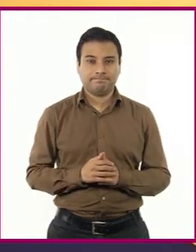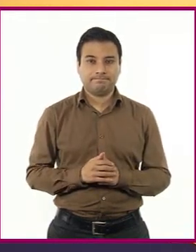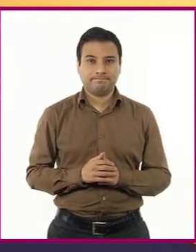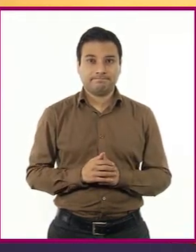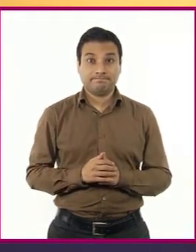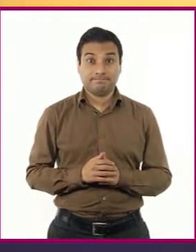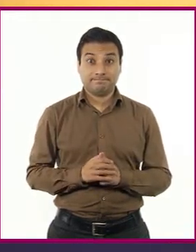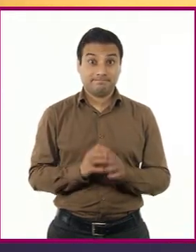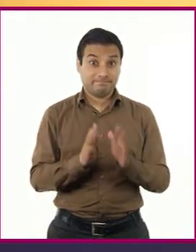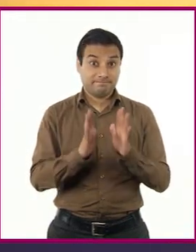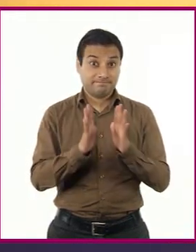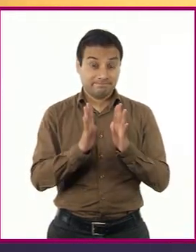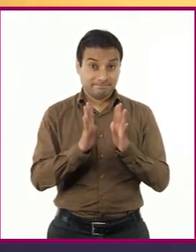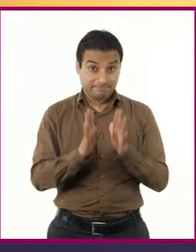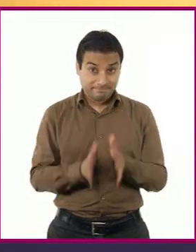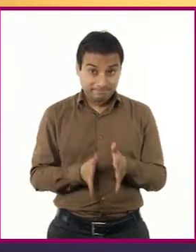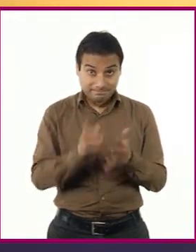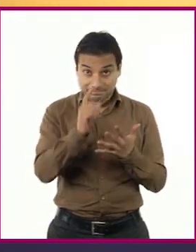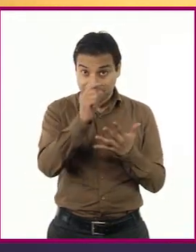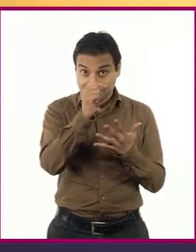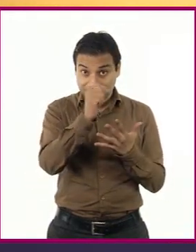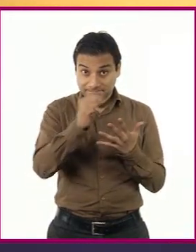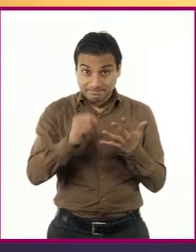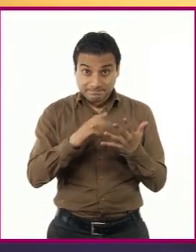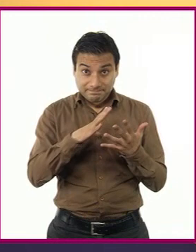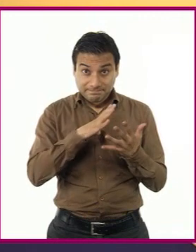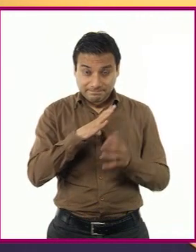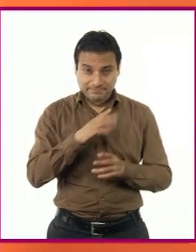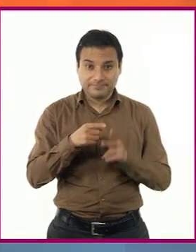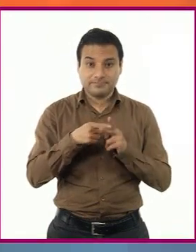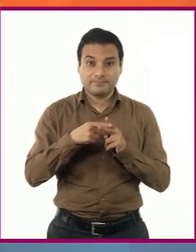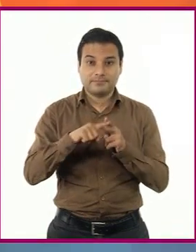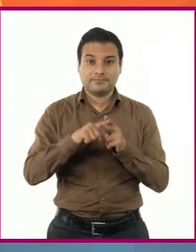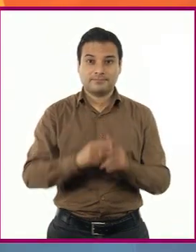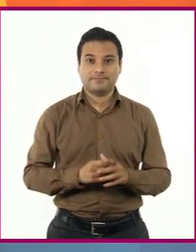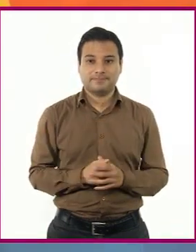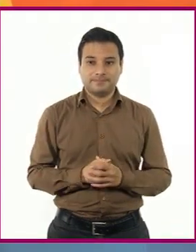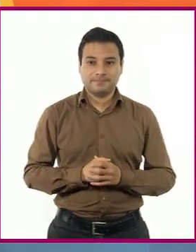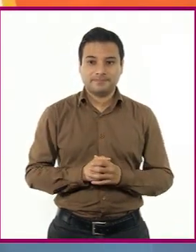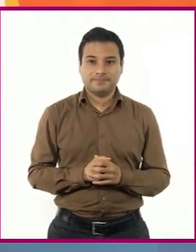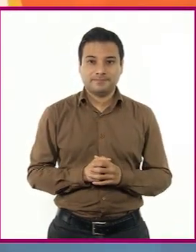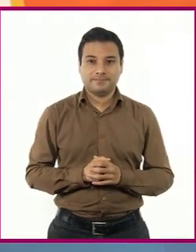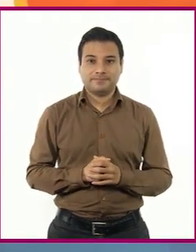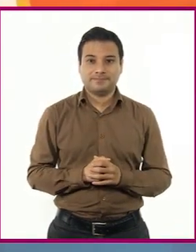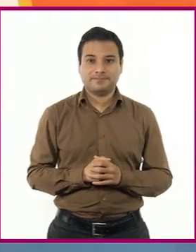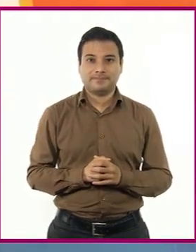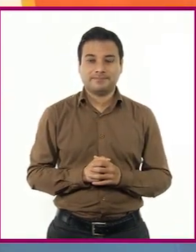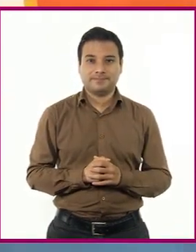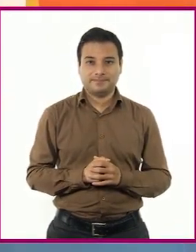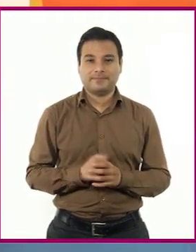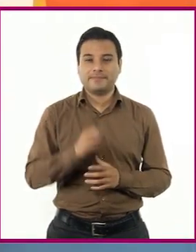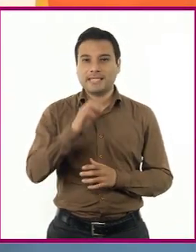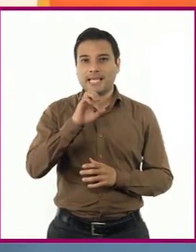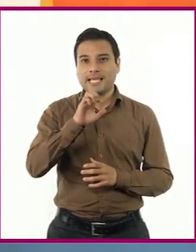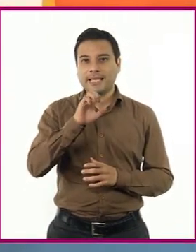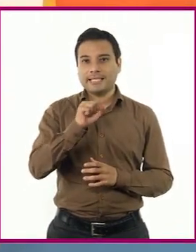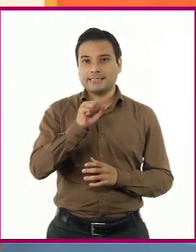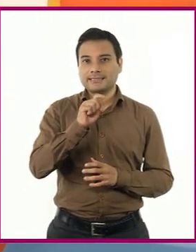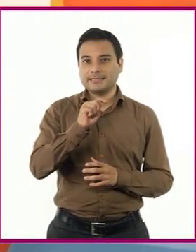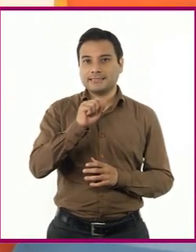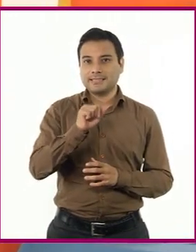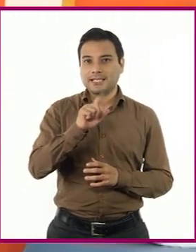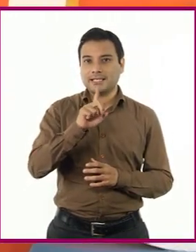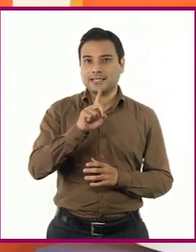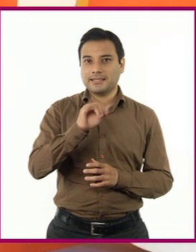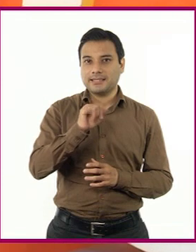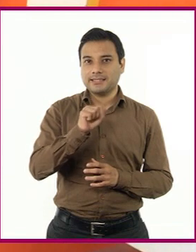sus materiales, ¡comenzamos! La estadística es una rama de las matemáticas que se encarga